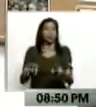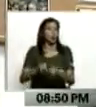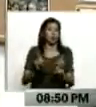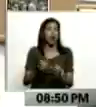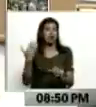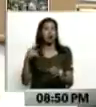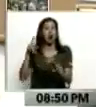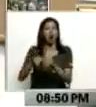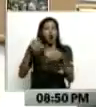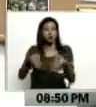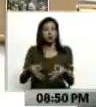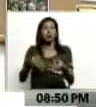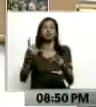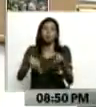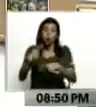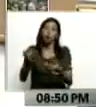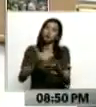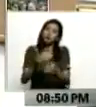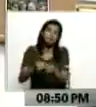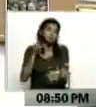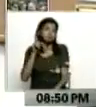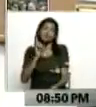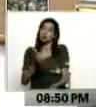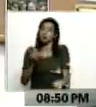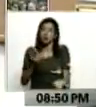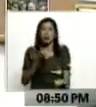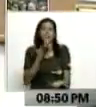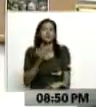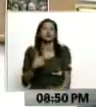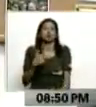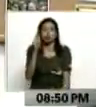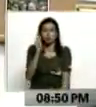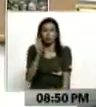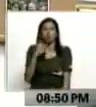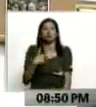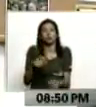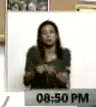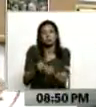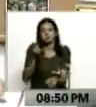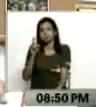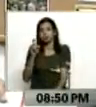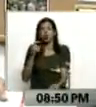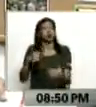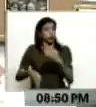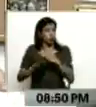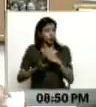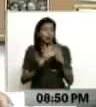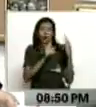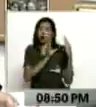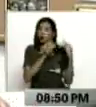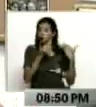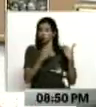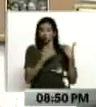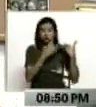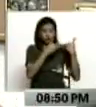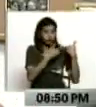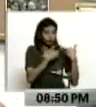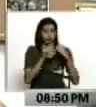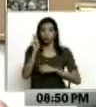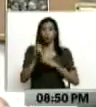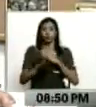desincorporado este que está aquí yo voy a ponerse mal ejemplo yo soy diputado yo estoy desincorporado Pero yo sigo siendo